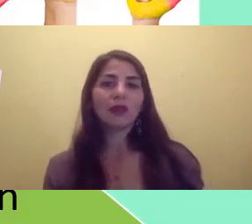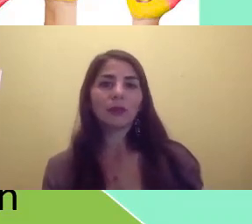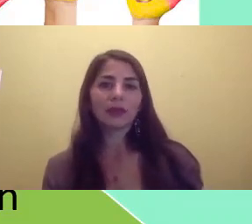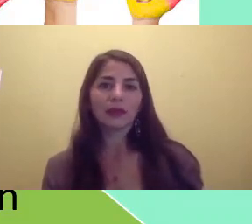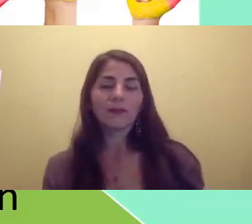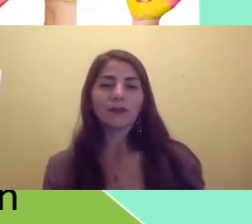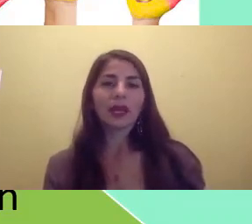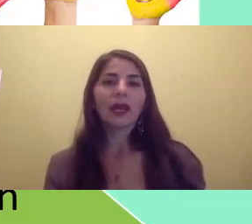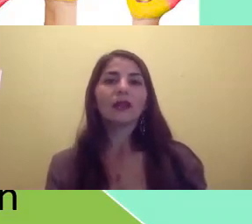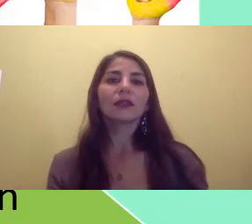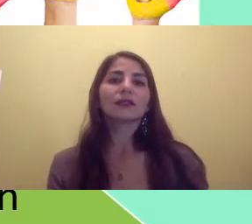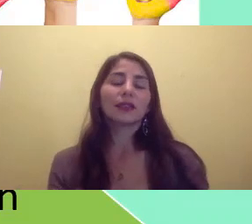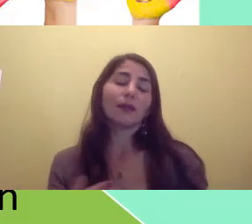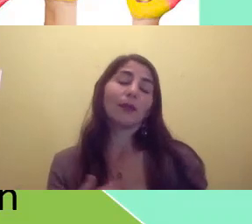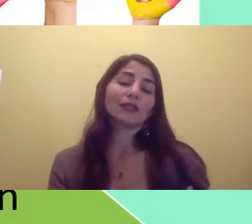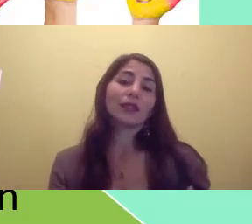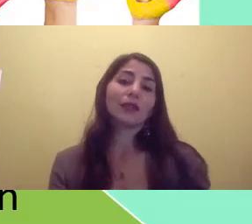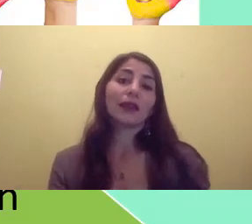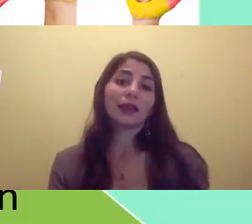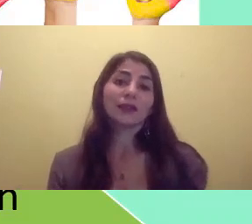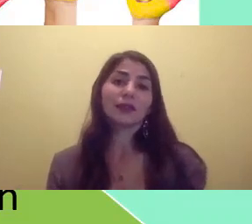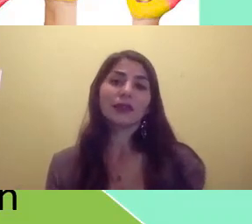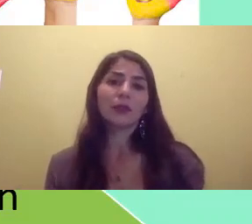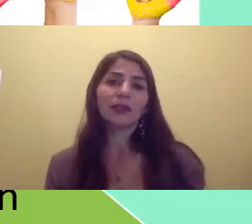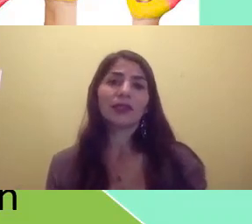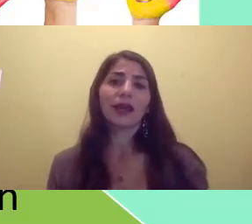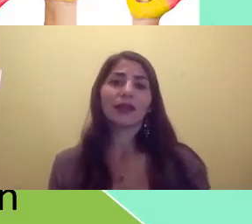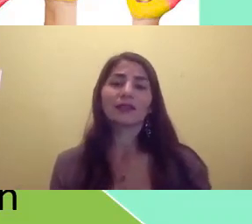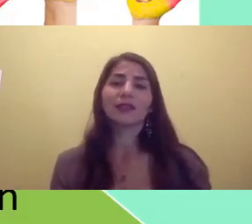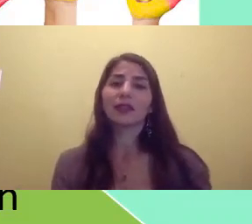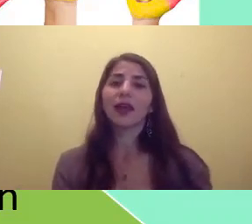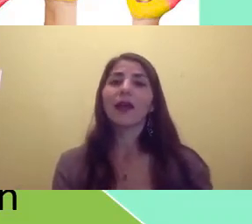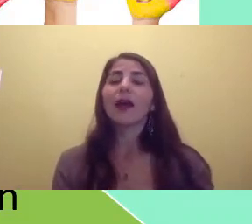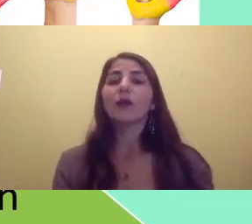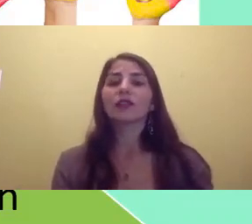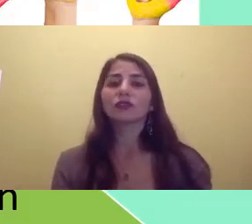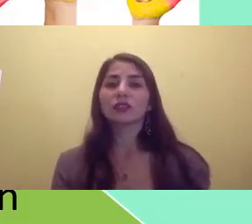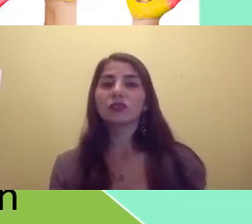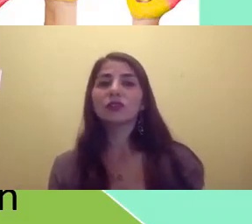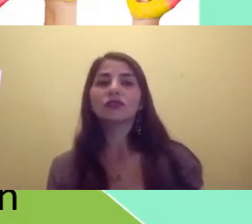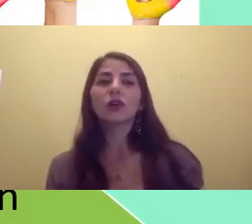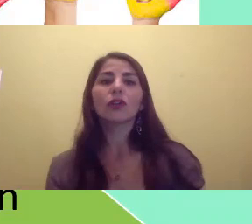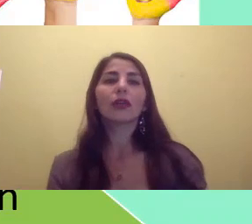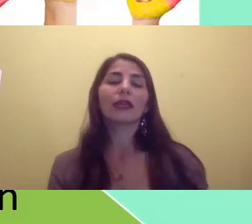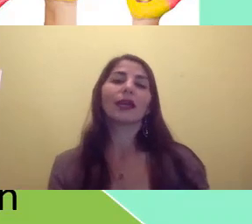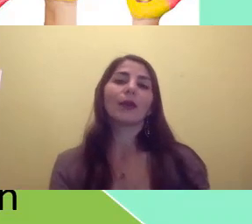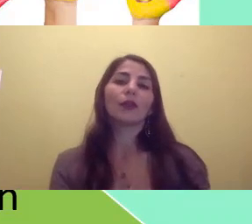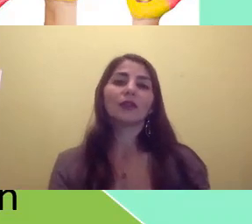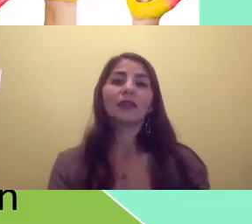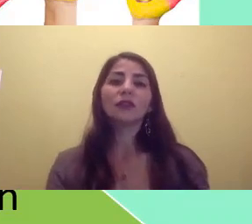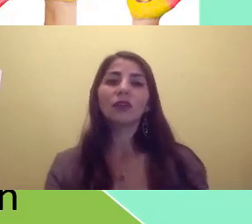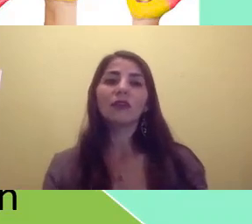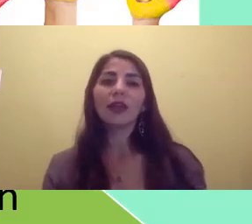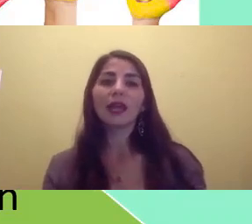ser un intérprete. Ya, para llegar a ser intérprete ya hay que asistir a una asociación de sordos en que